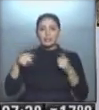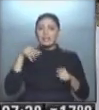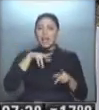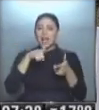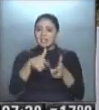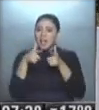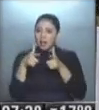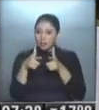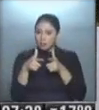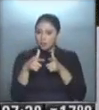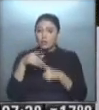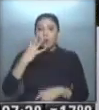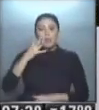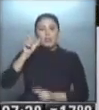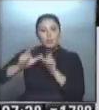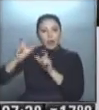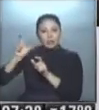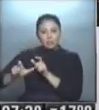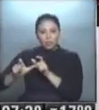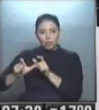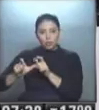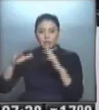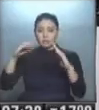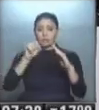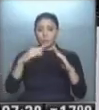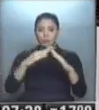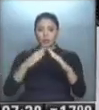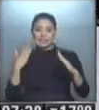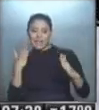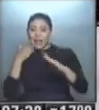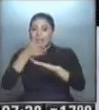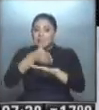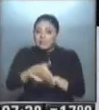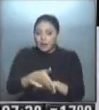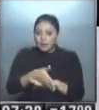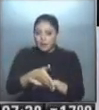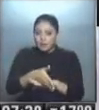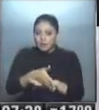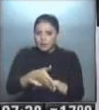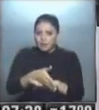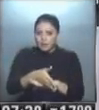que recordar que los cuatro delincuentes ingresaron a la vivienda de esta persona